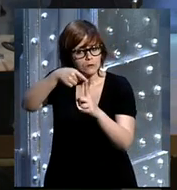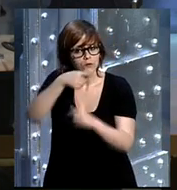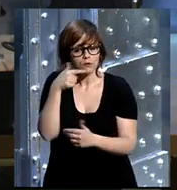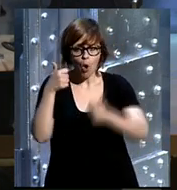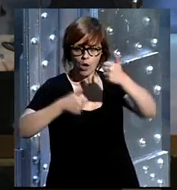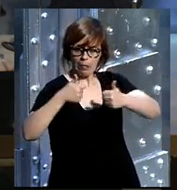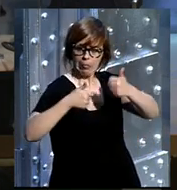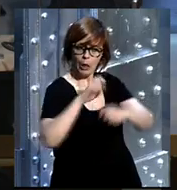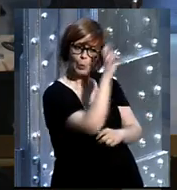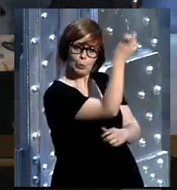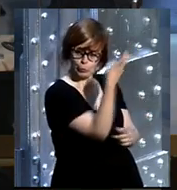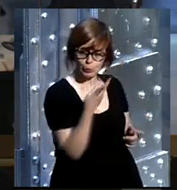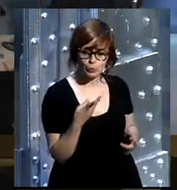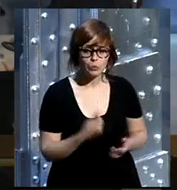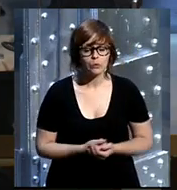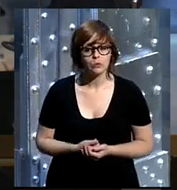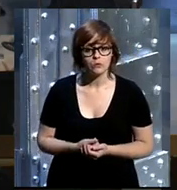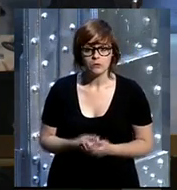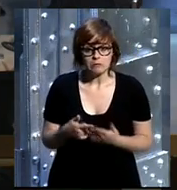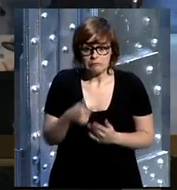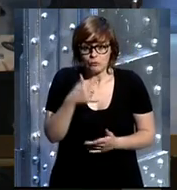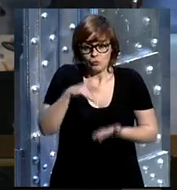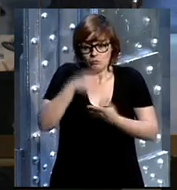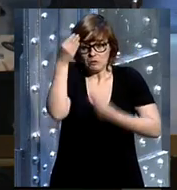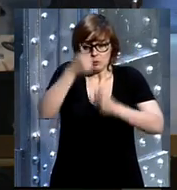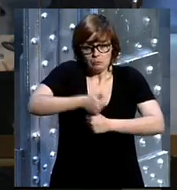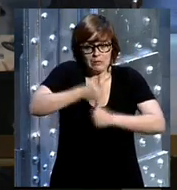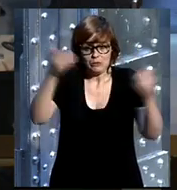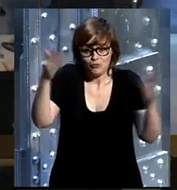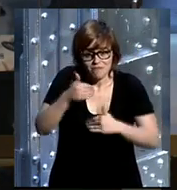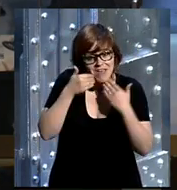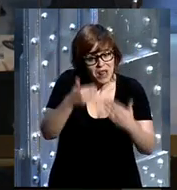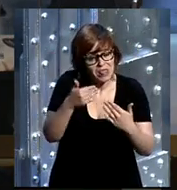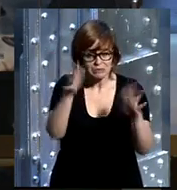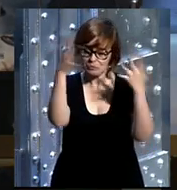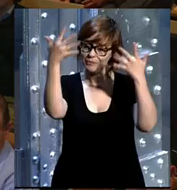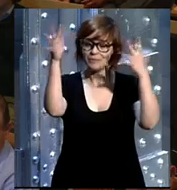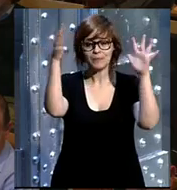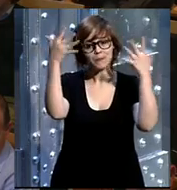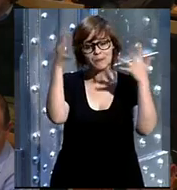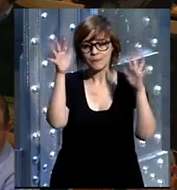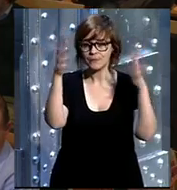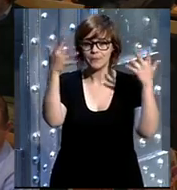en ese mundo. Y con esto, pues no tengo más que añadir. Muchísimas gracias. Muchas gracias, Carlos.